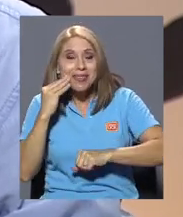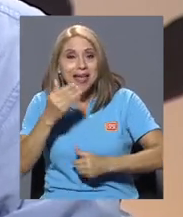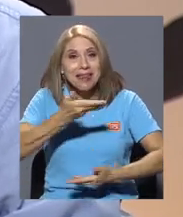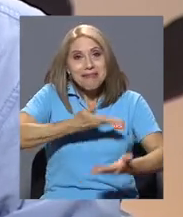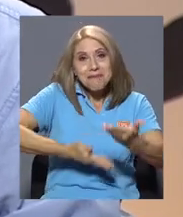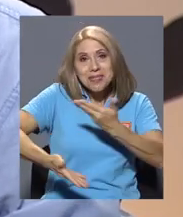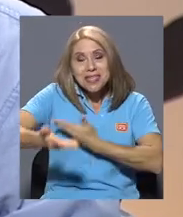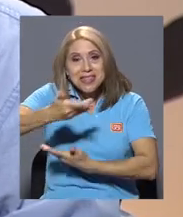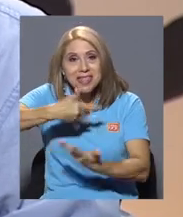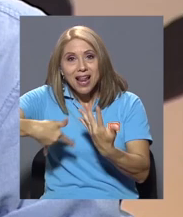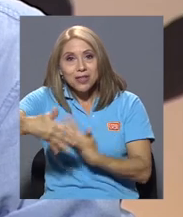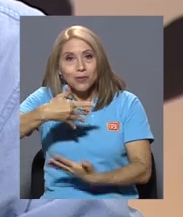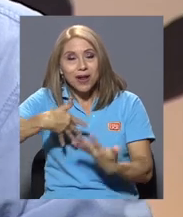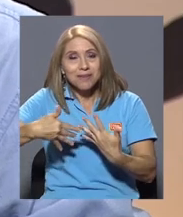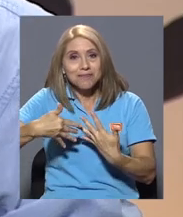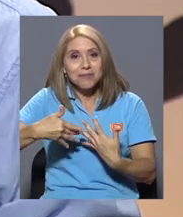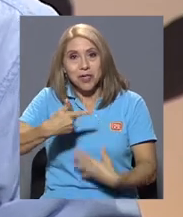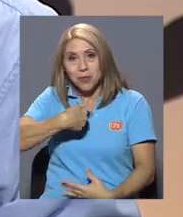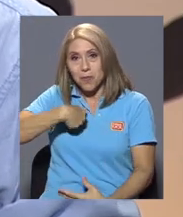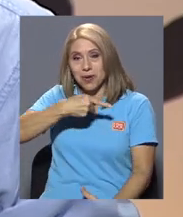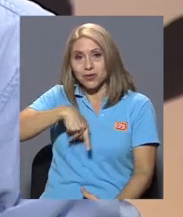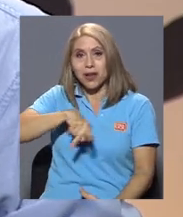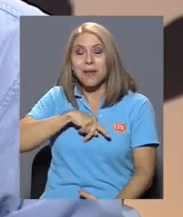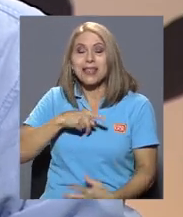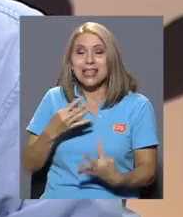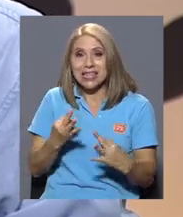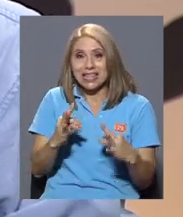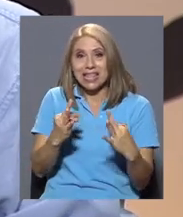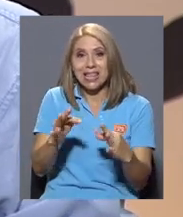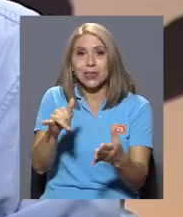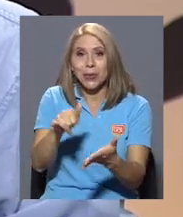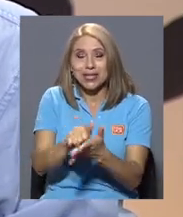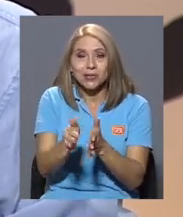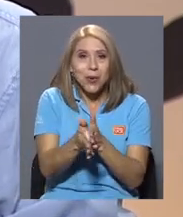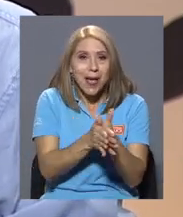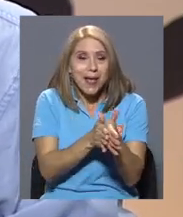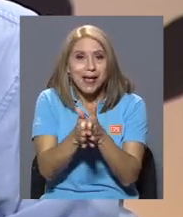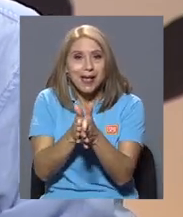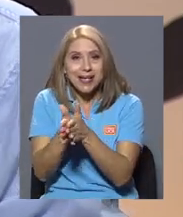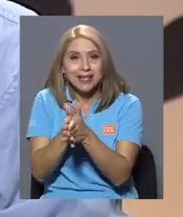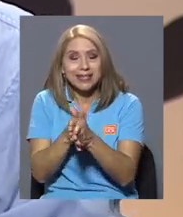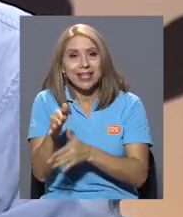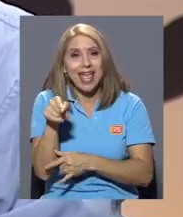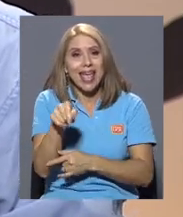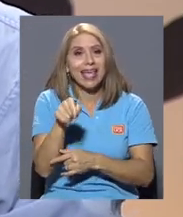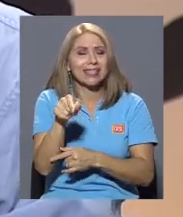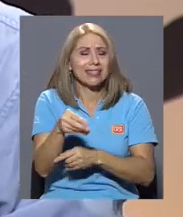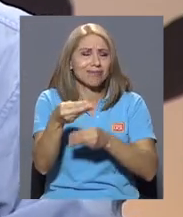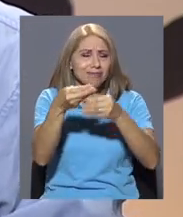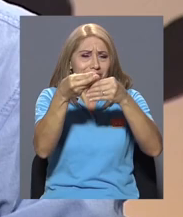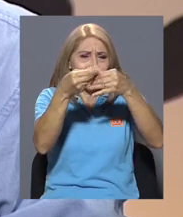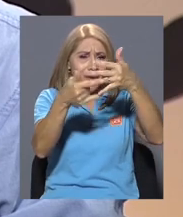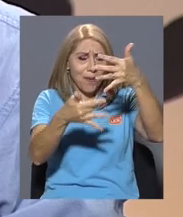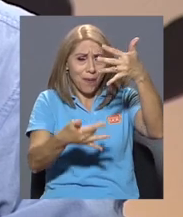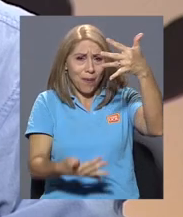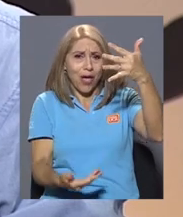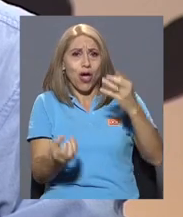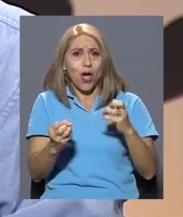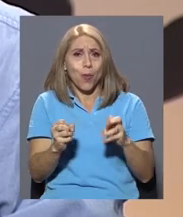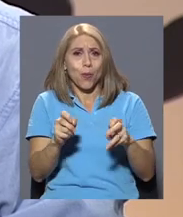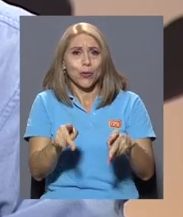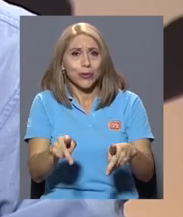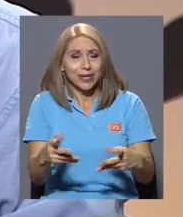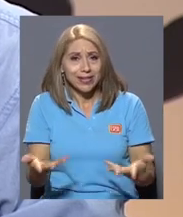entonces creo que personalmente eso es lo que intento sacar provecho de ese universo de